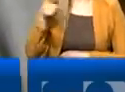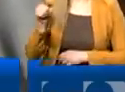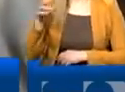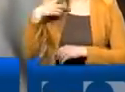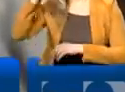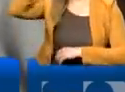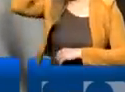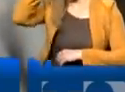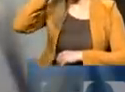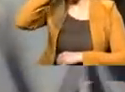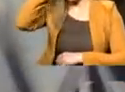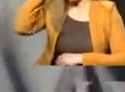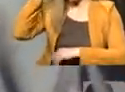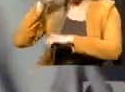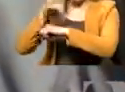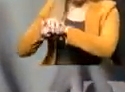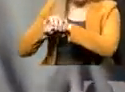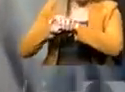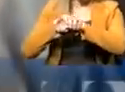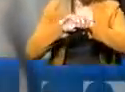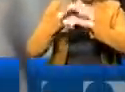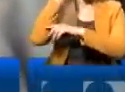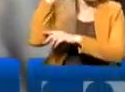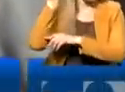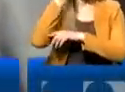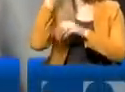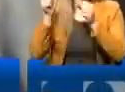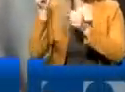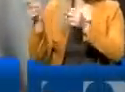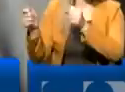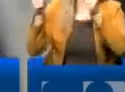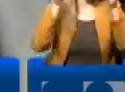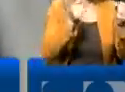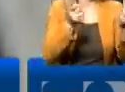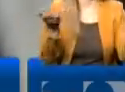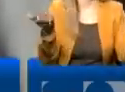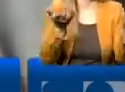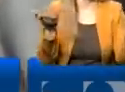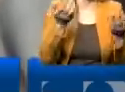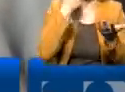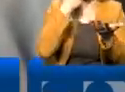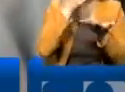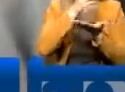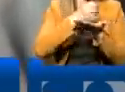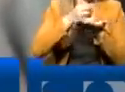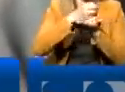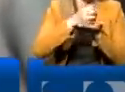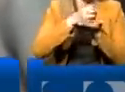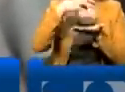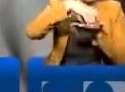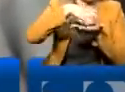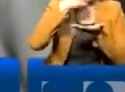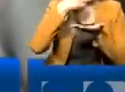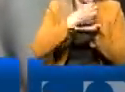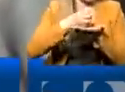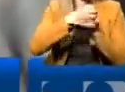ecuatorianos hacia nuestro país. Y acá en nuestro país, pues lógicamente la Policía Nacional dará a conocer también una